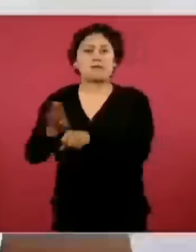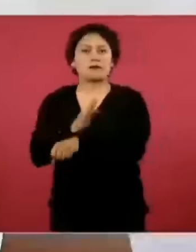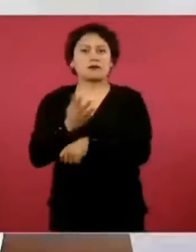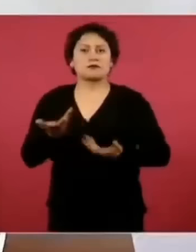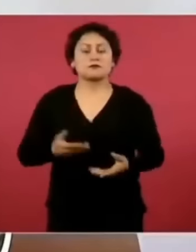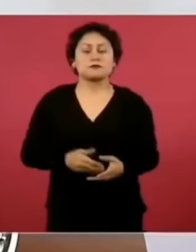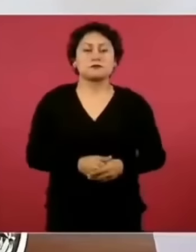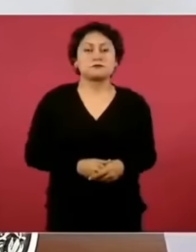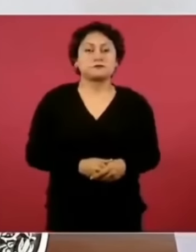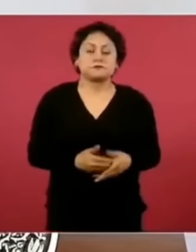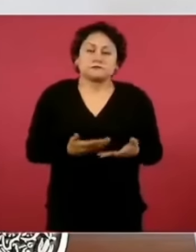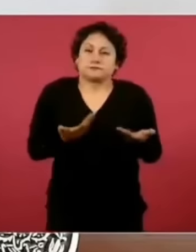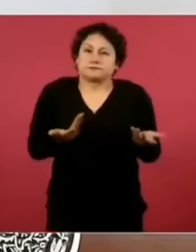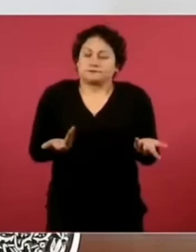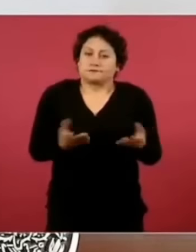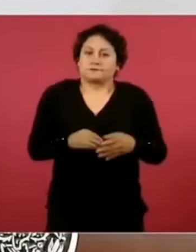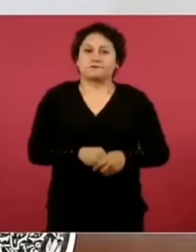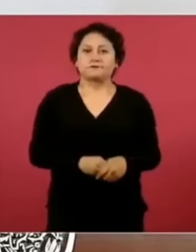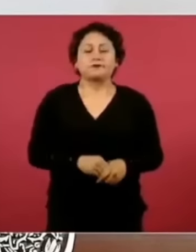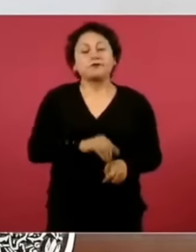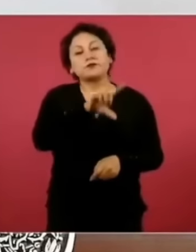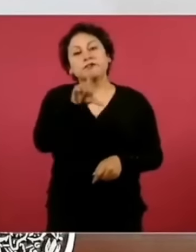Luego, ¿qué insulto va a ser